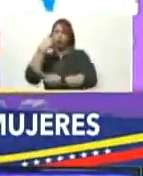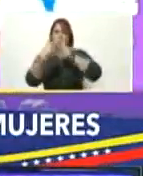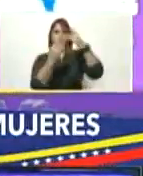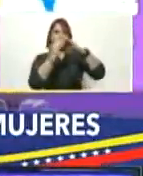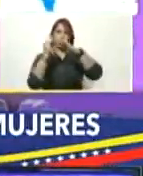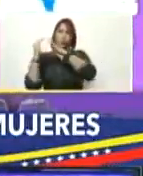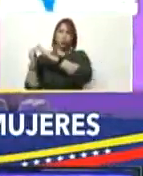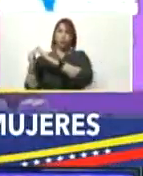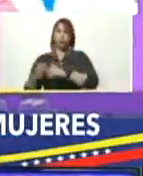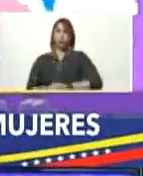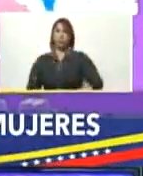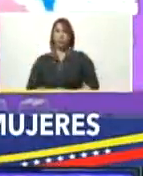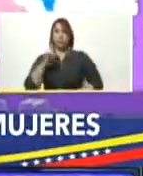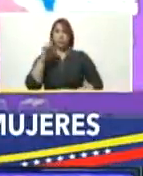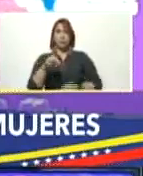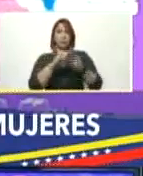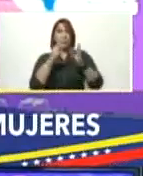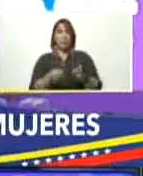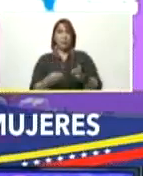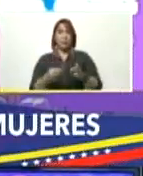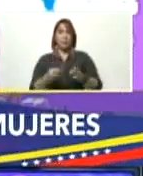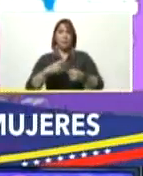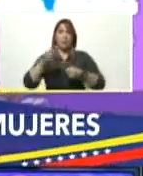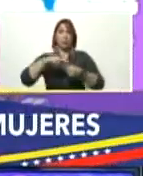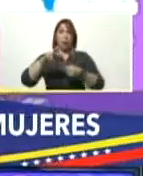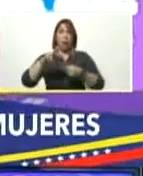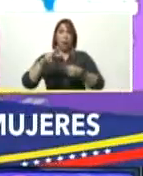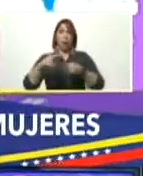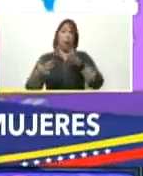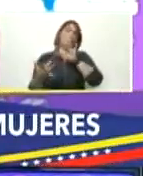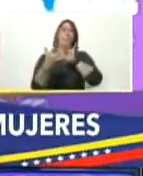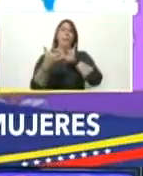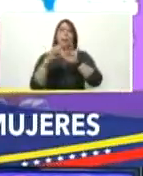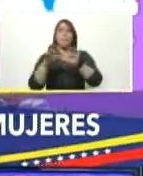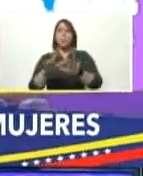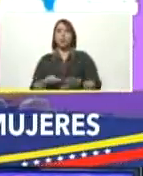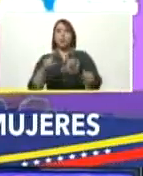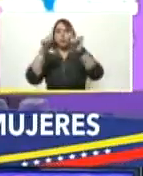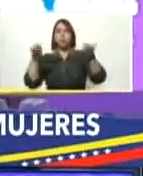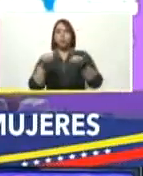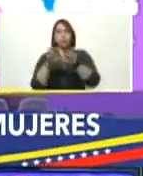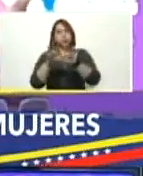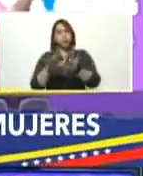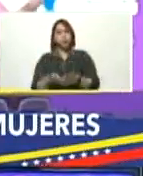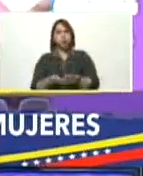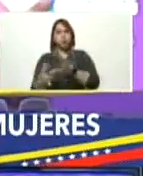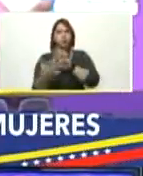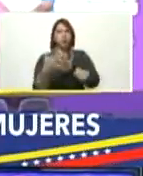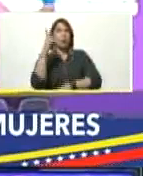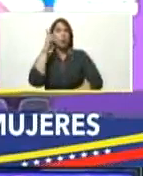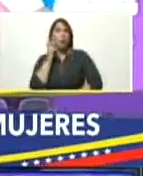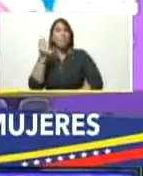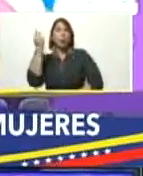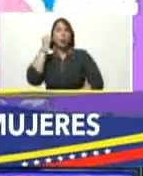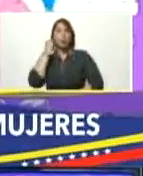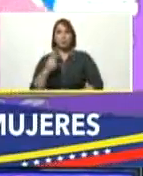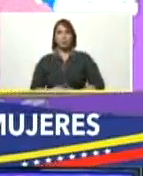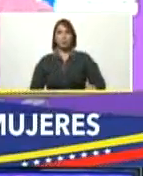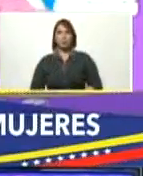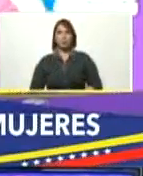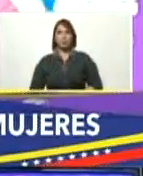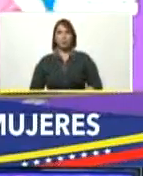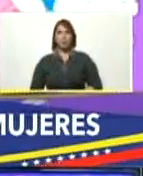casa y con el método virtual de las redes sociales, que lo tenemos, para escuchar a la mujer, ¿vale?